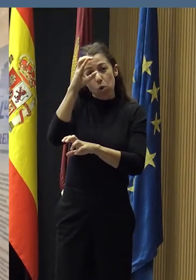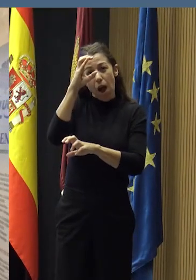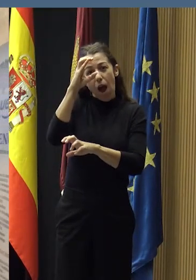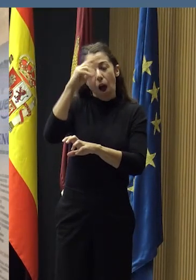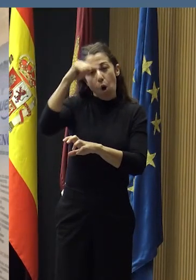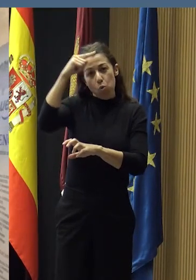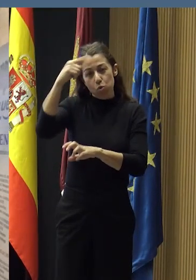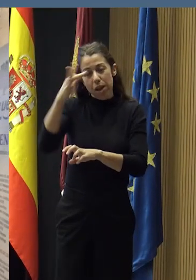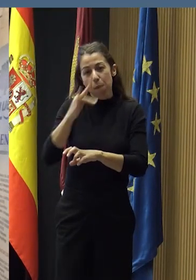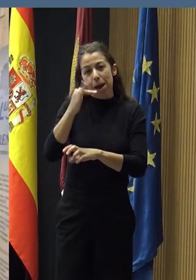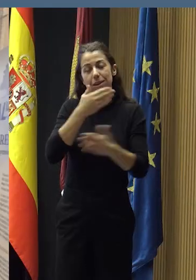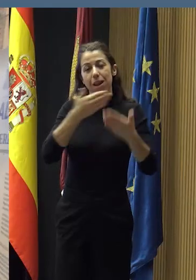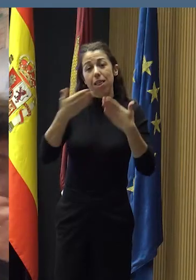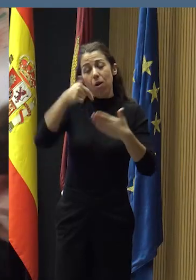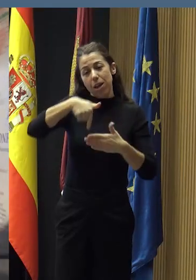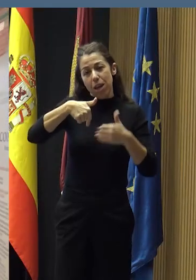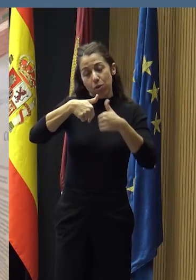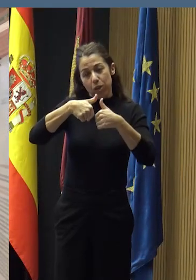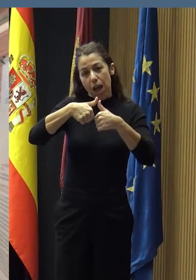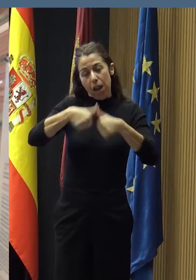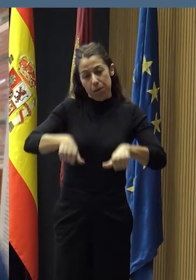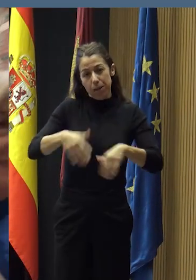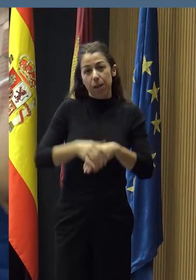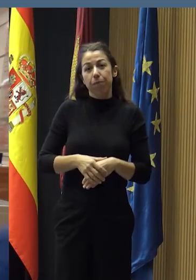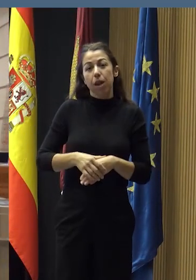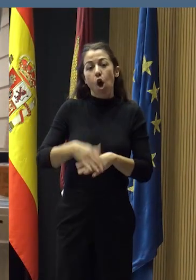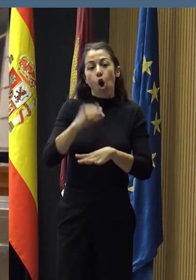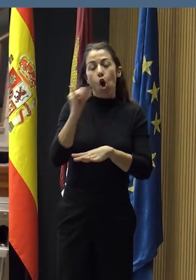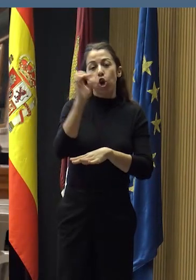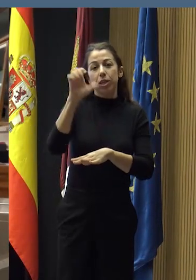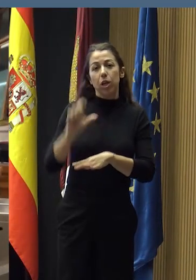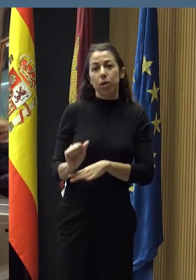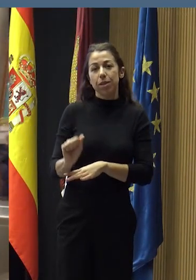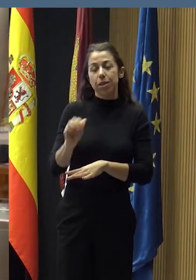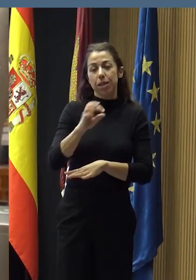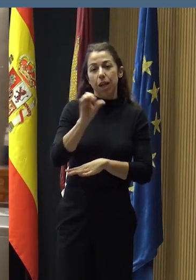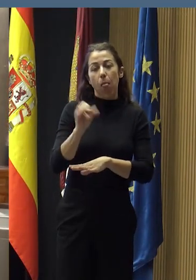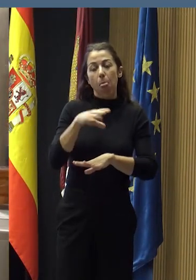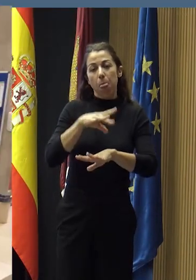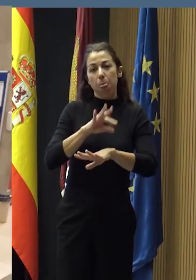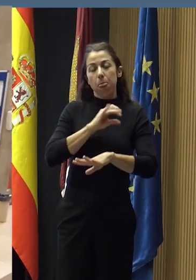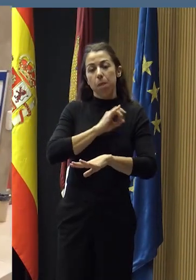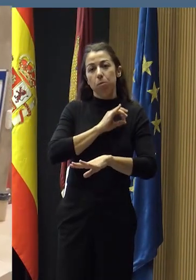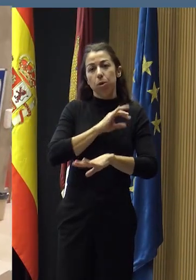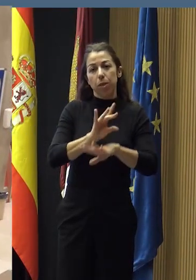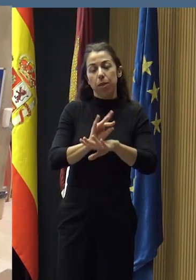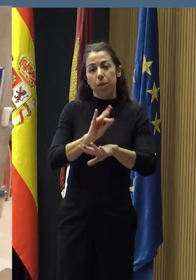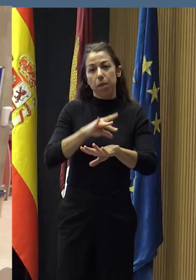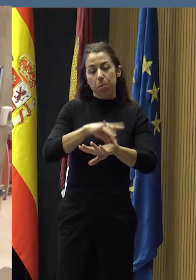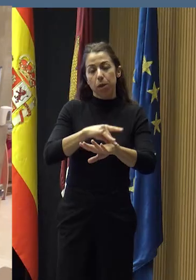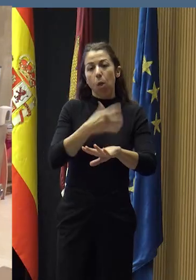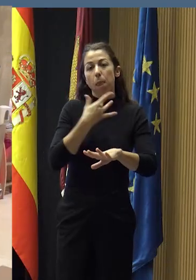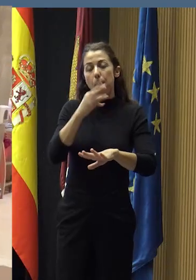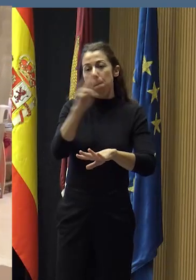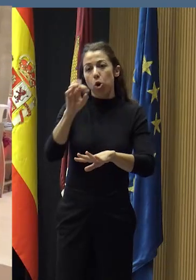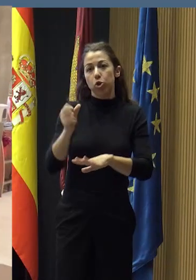ciencia y el diálogo en nuestra ciudad. José Luis Serrano, diputado provincial de Vox, gracias por acompañarnos una tarde más. Hoy vamos a